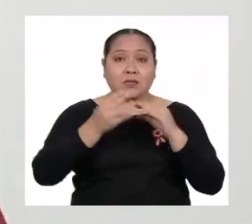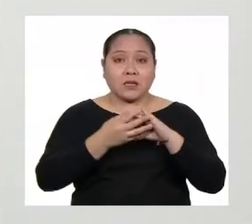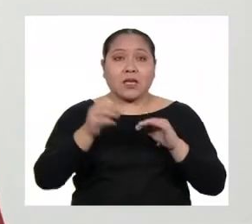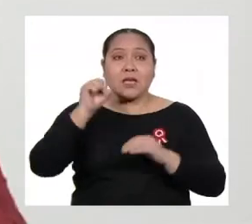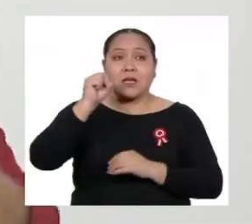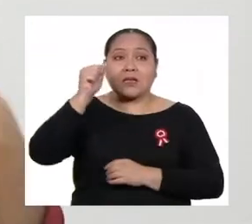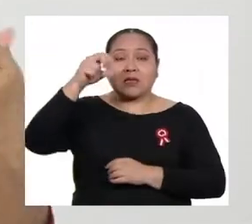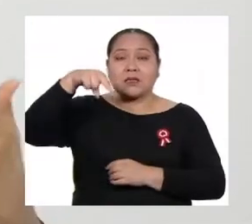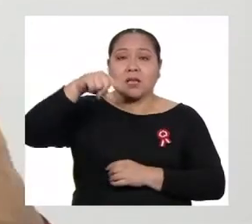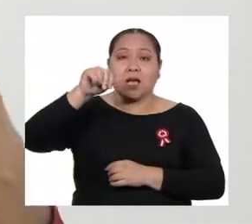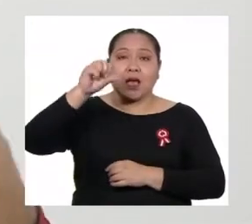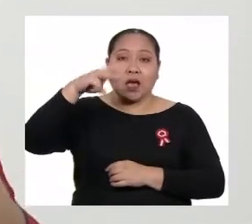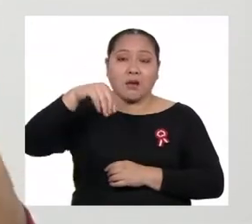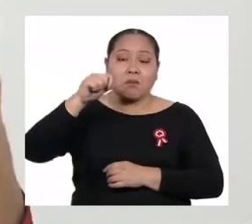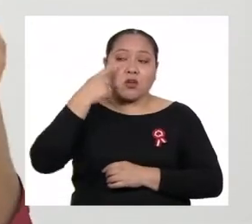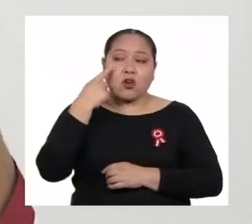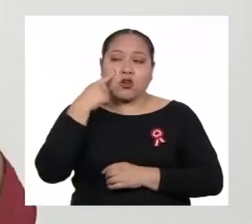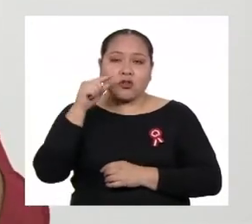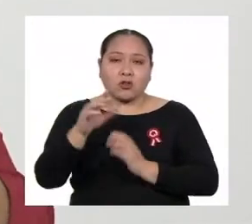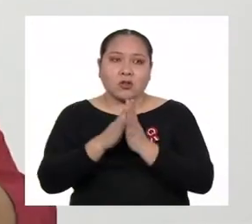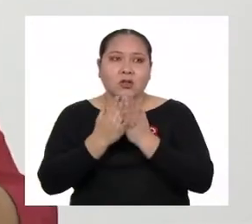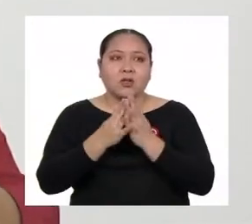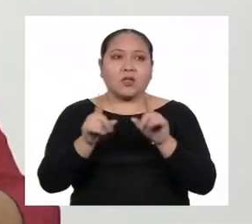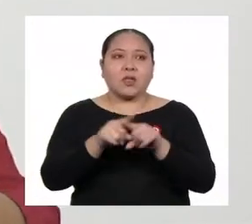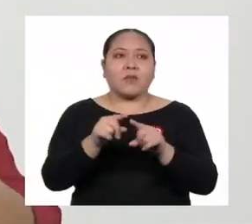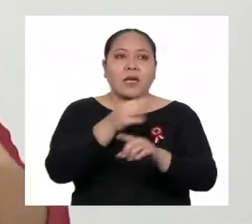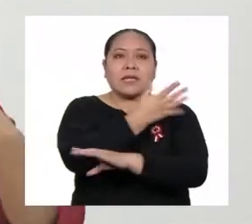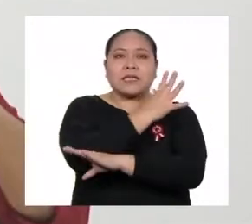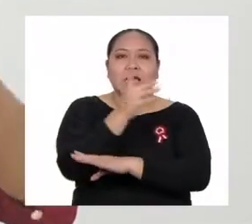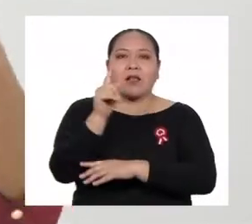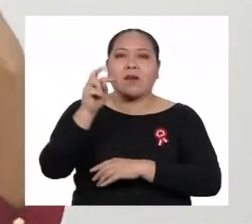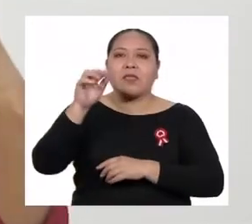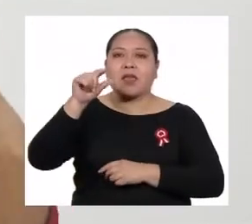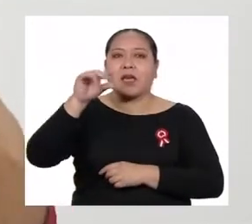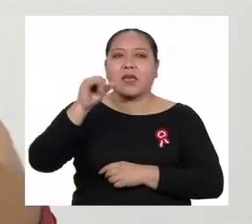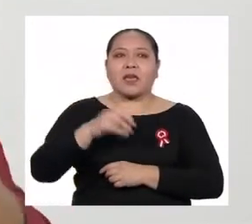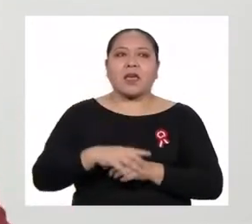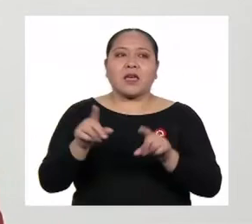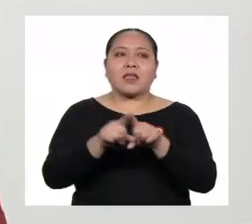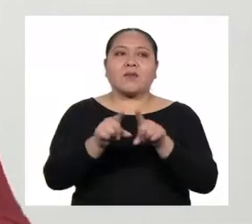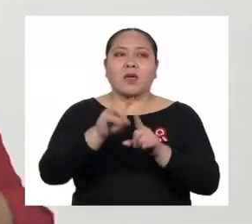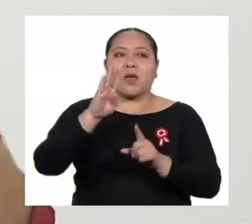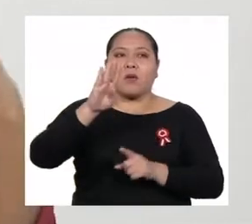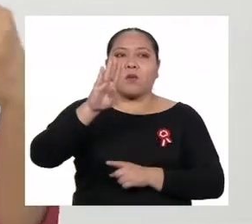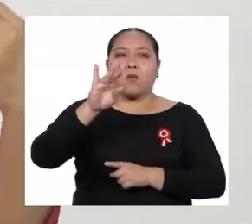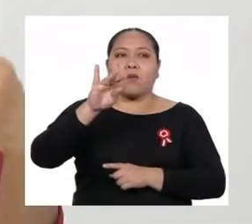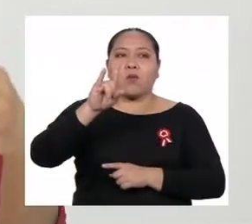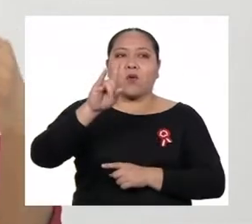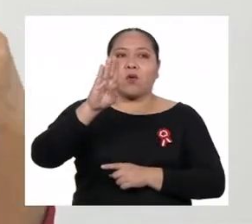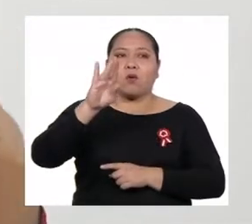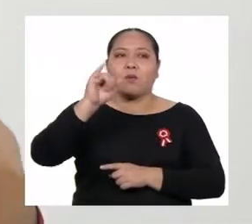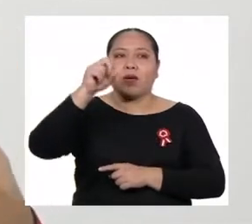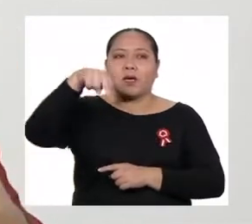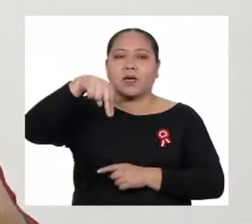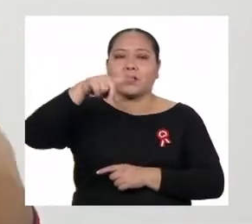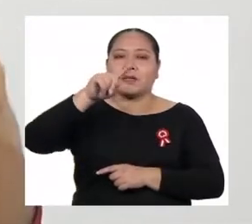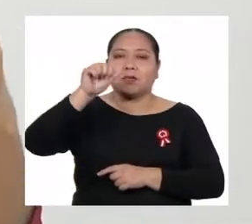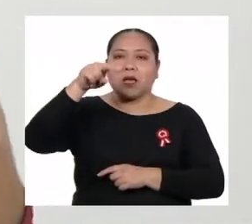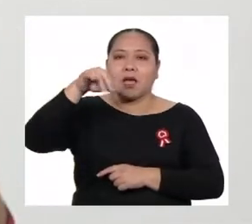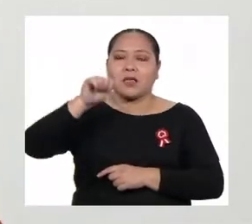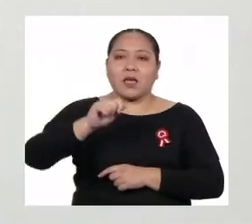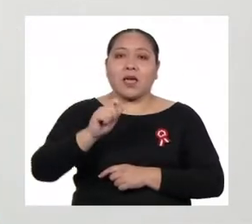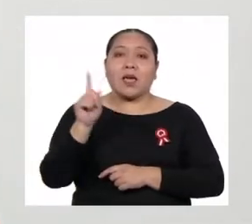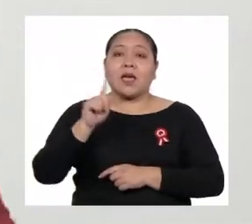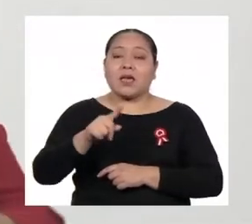Sangama, pero también están Selva Trágica y Bubinsana. Estas han sido traducidas